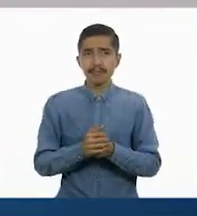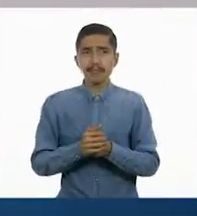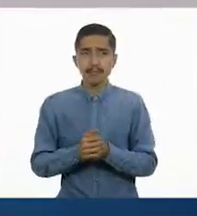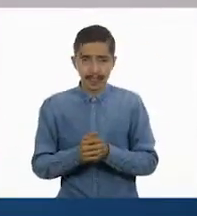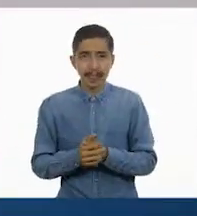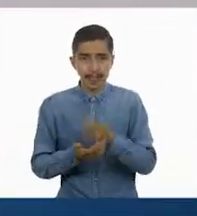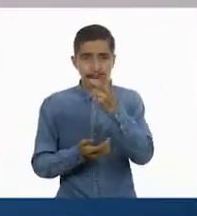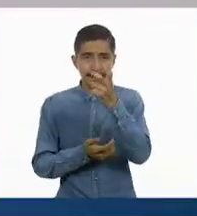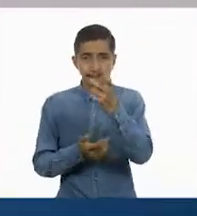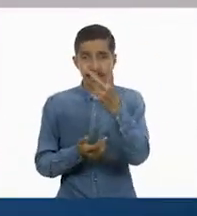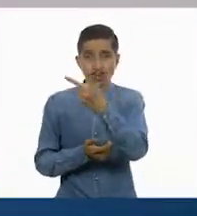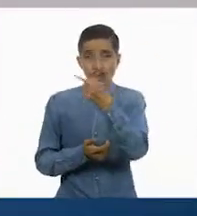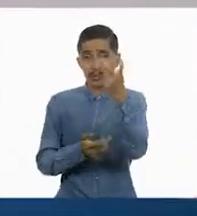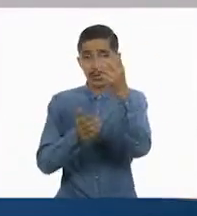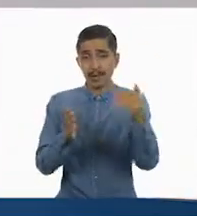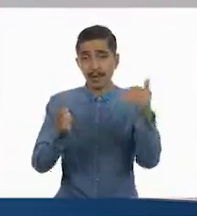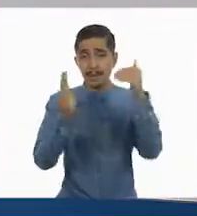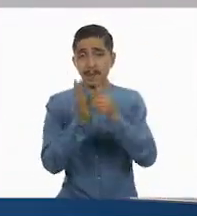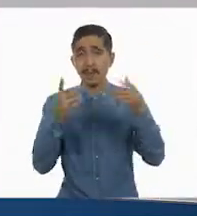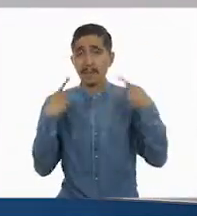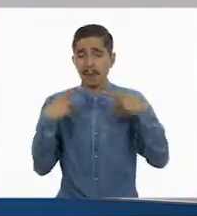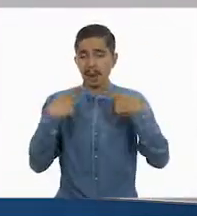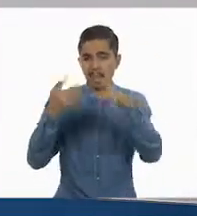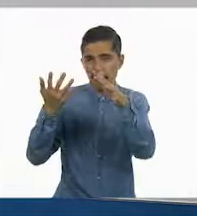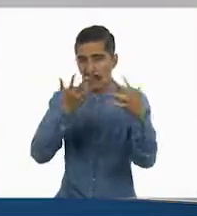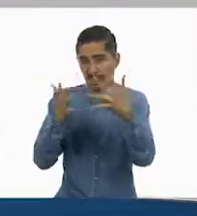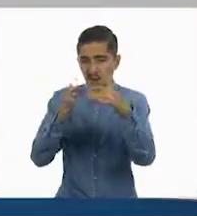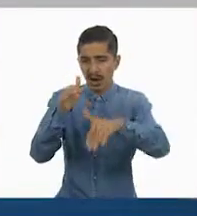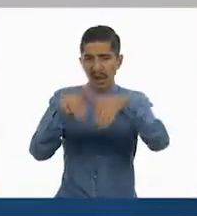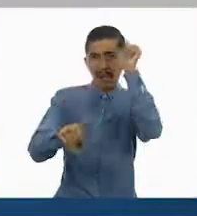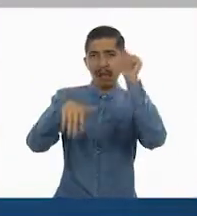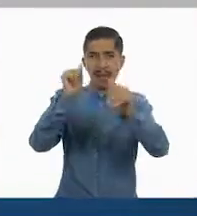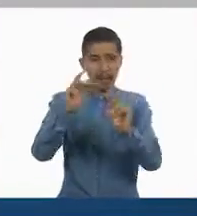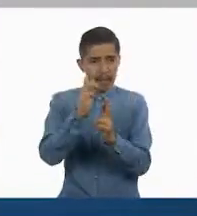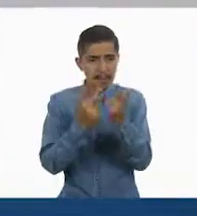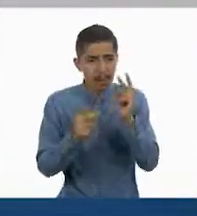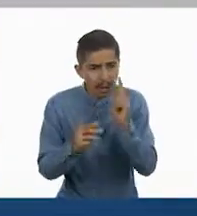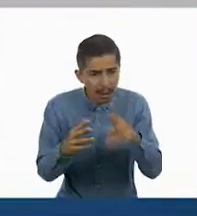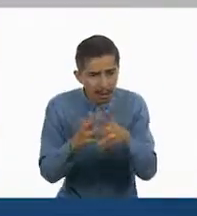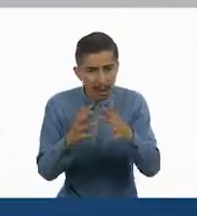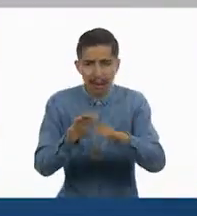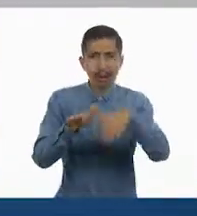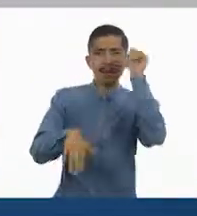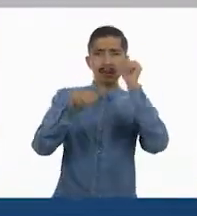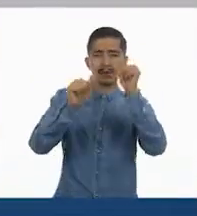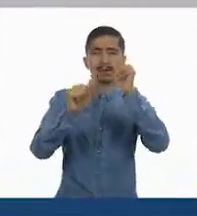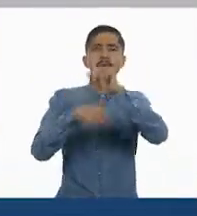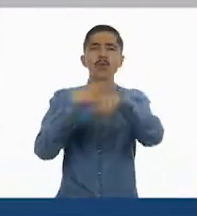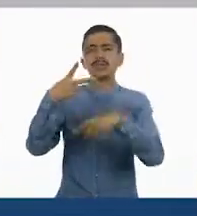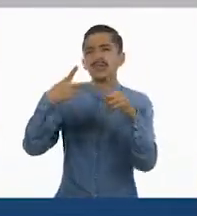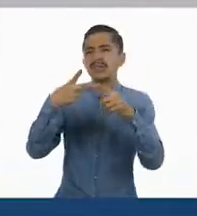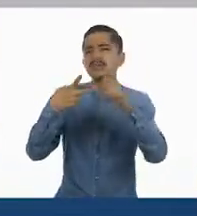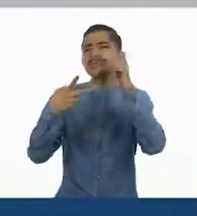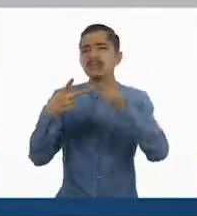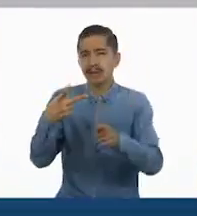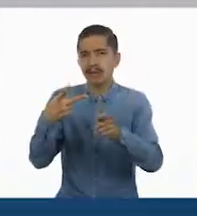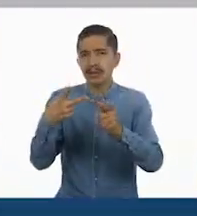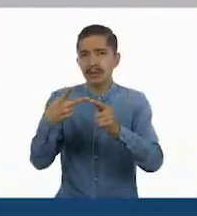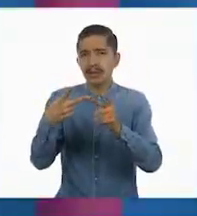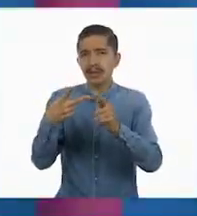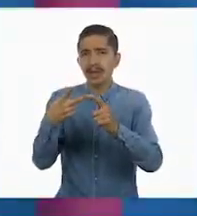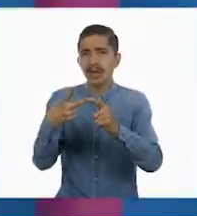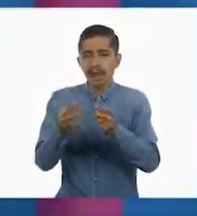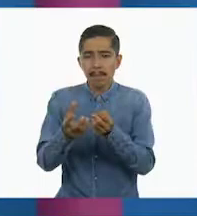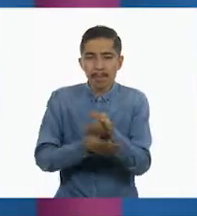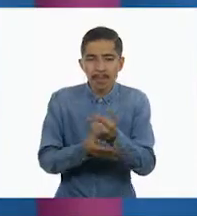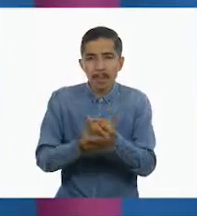que 200,000 personas más o menos huyeron. Ajá. La segunda causa fue la disminución en la cantidad de